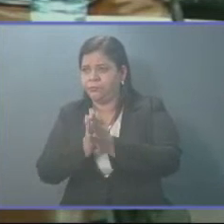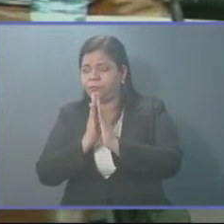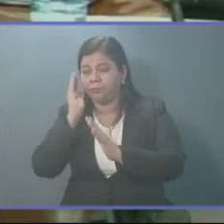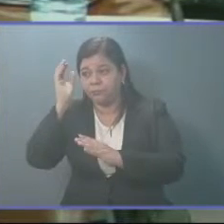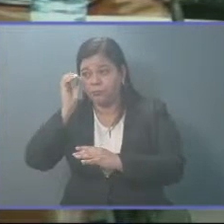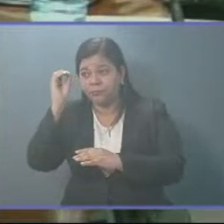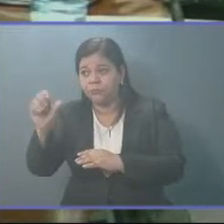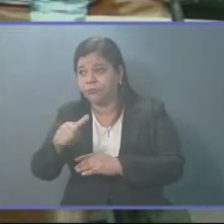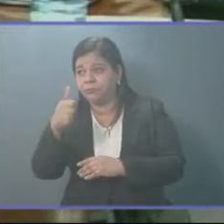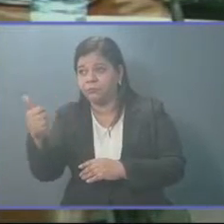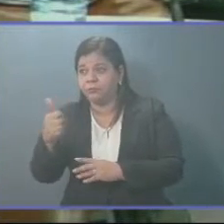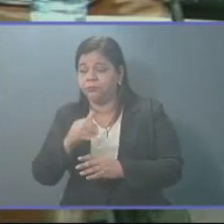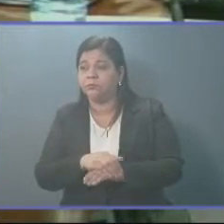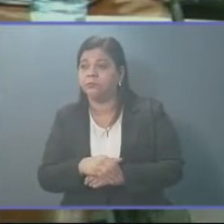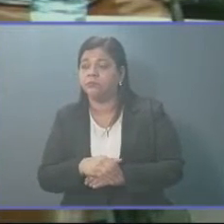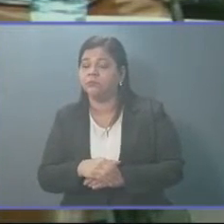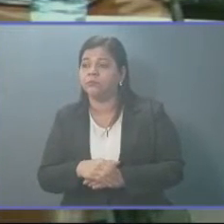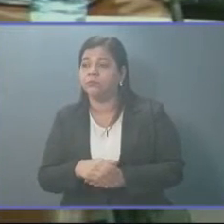otras